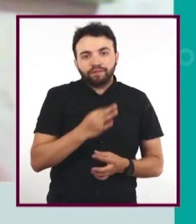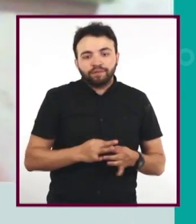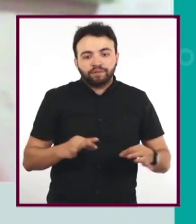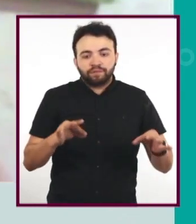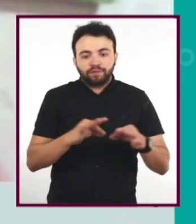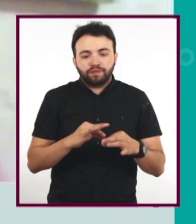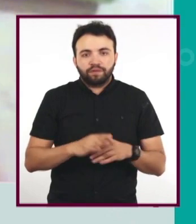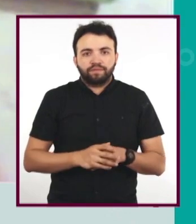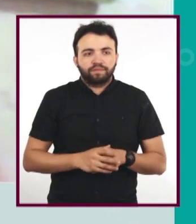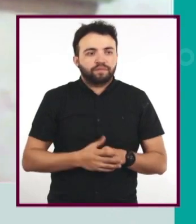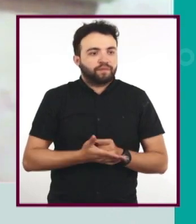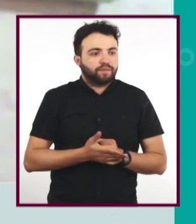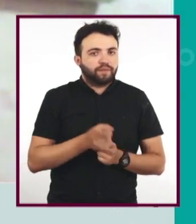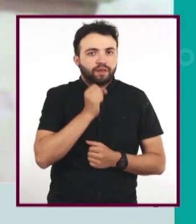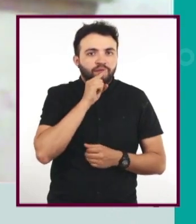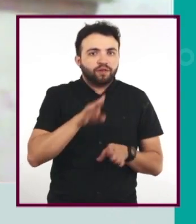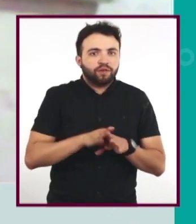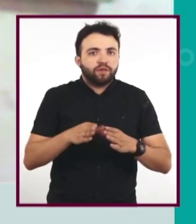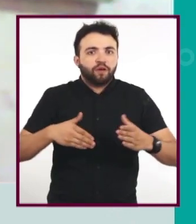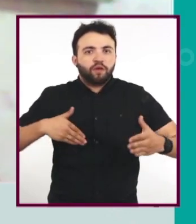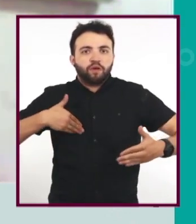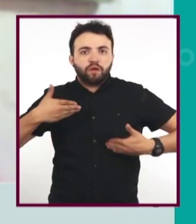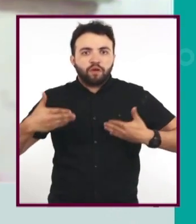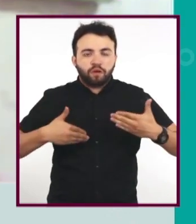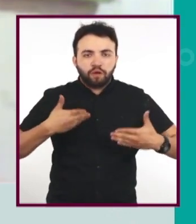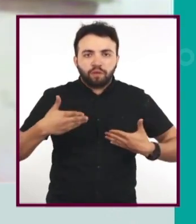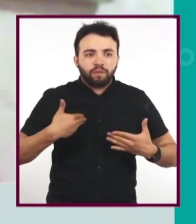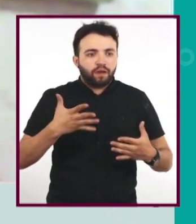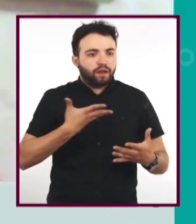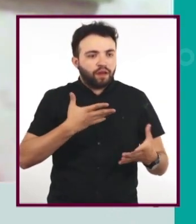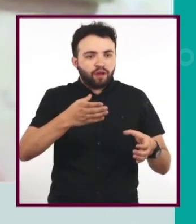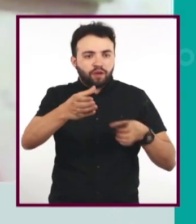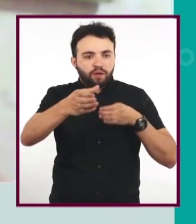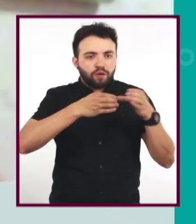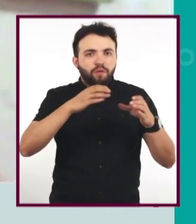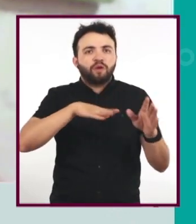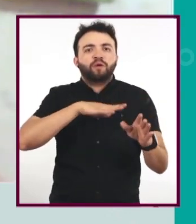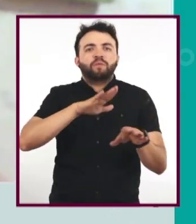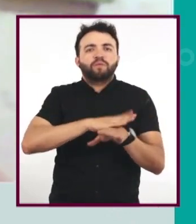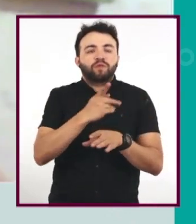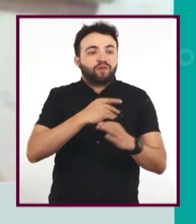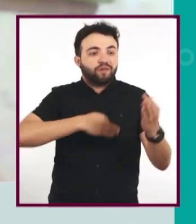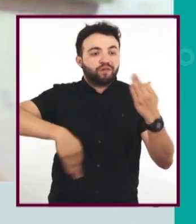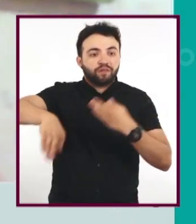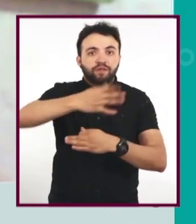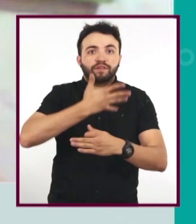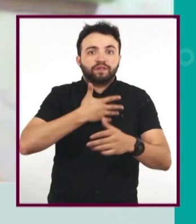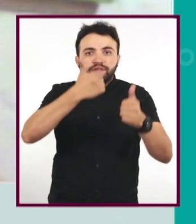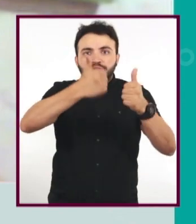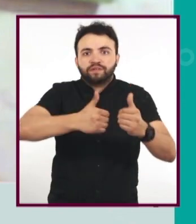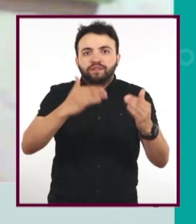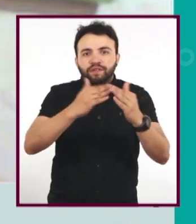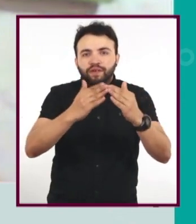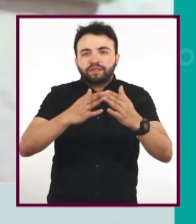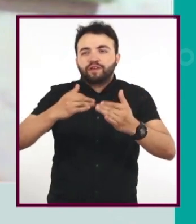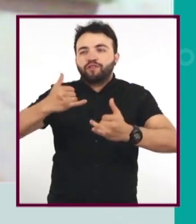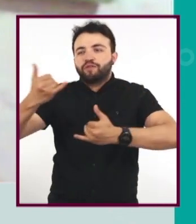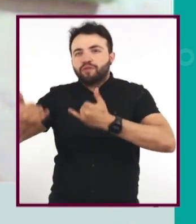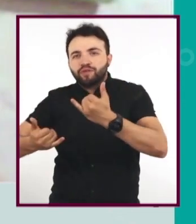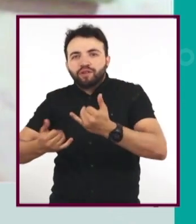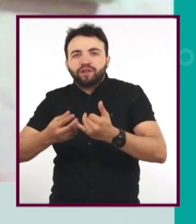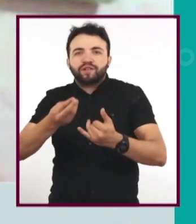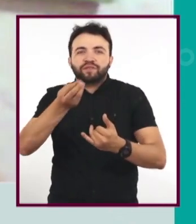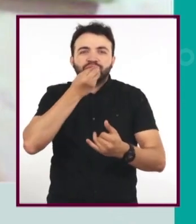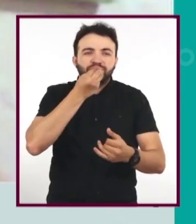todos estamos en casa, la comunicación creció demasiado. El jugar, el hacer postres, todo